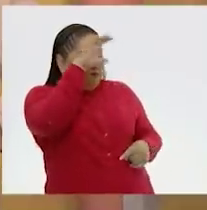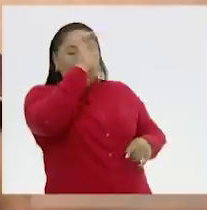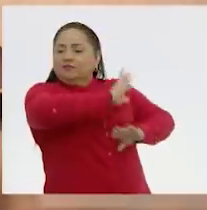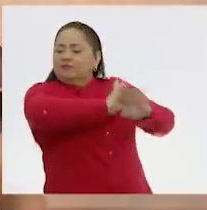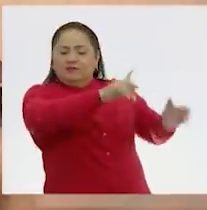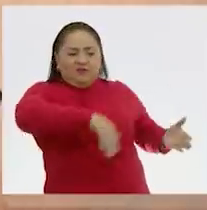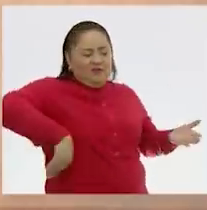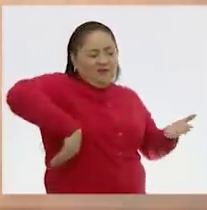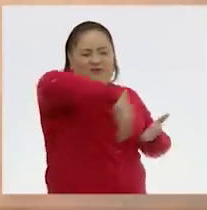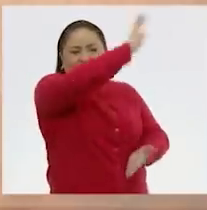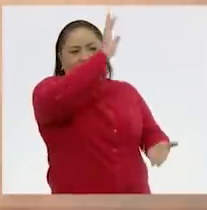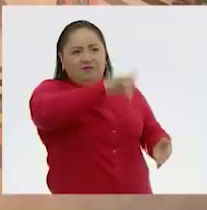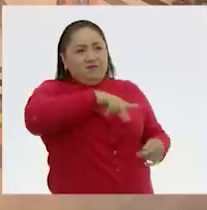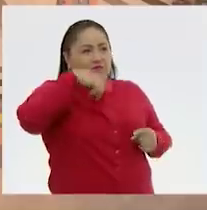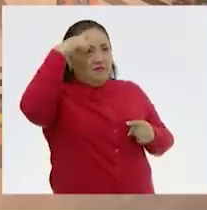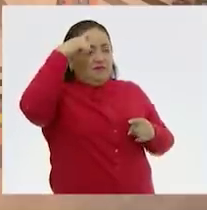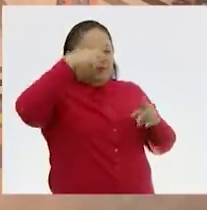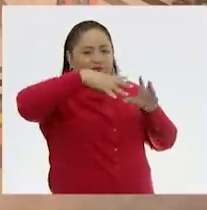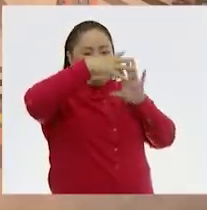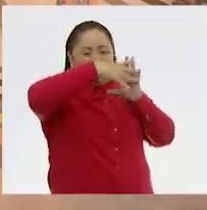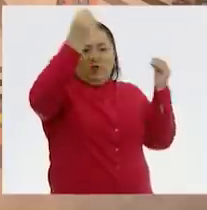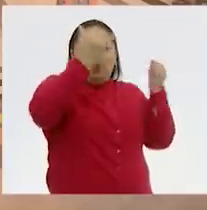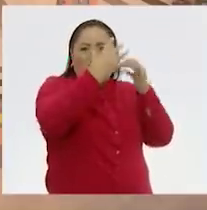¡Fuera de aquí! ¡Salte de mi mente! ¡Oh!